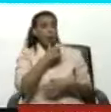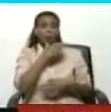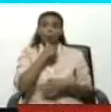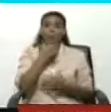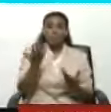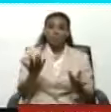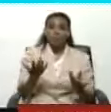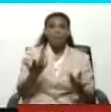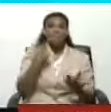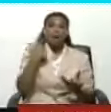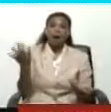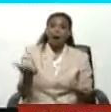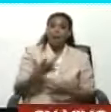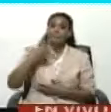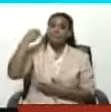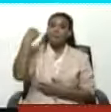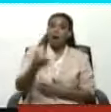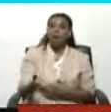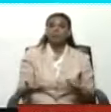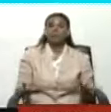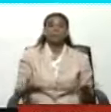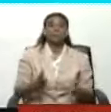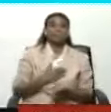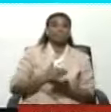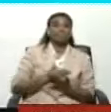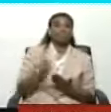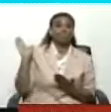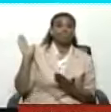Váyase al excusado, alcalde de derecha, yo.